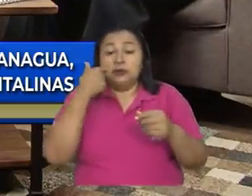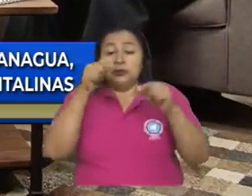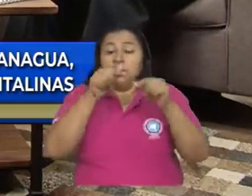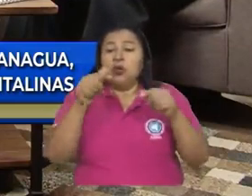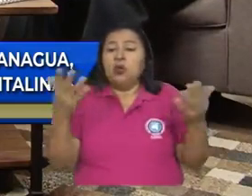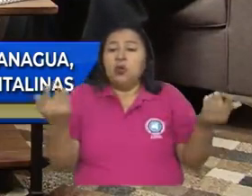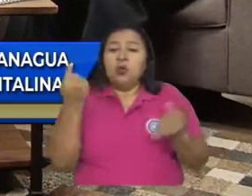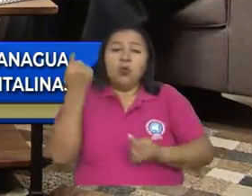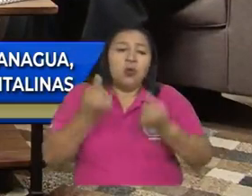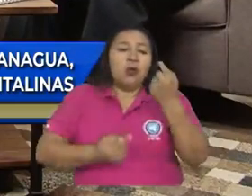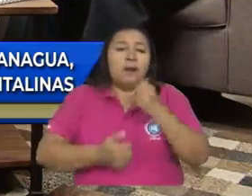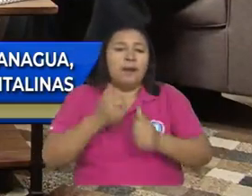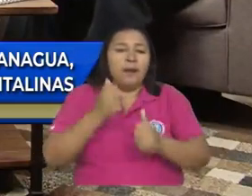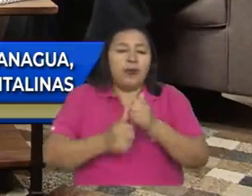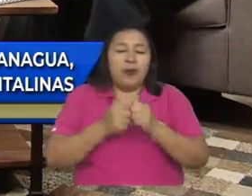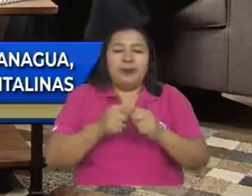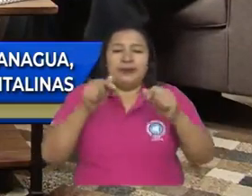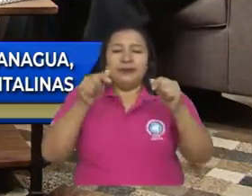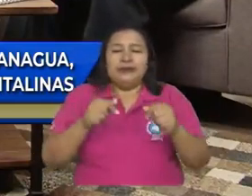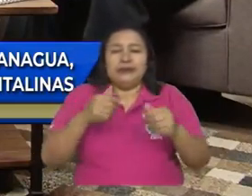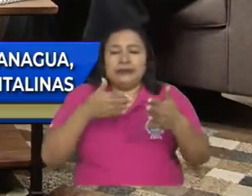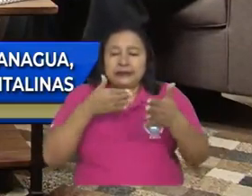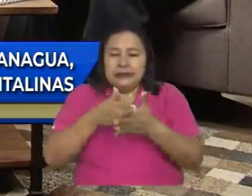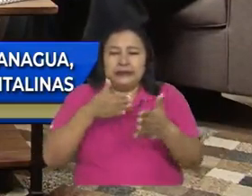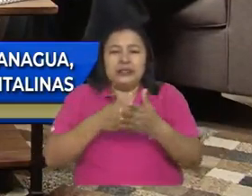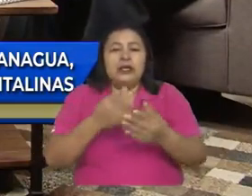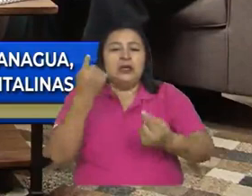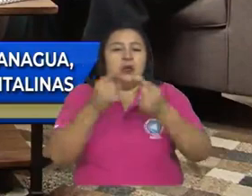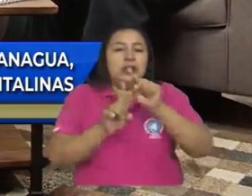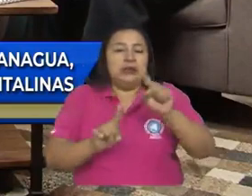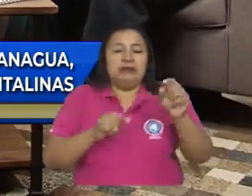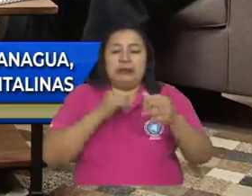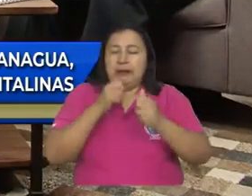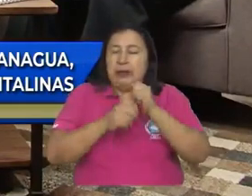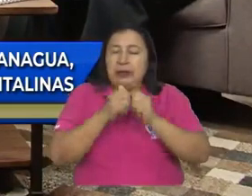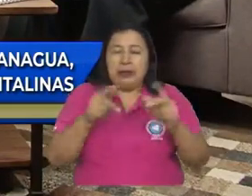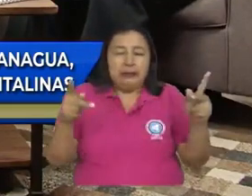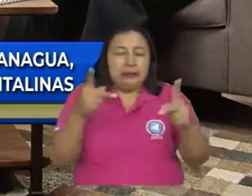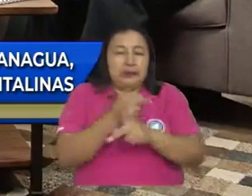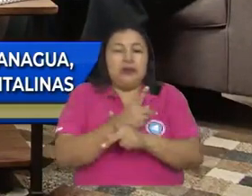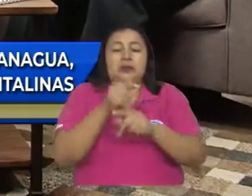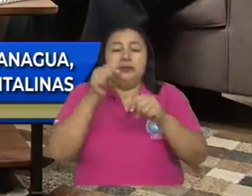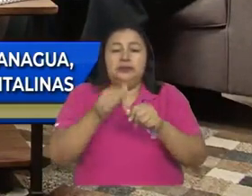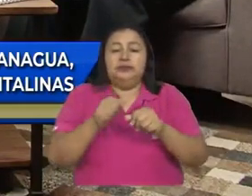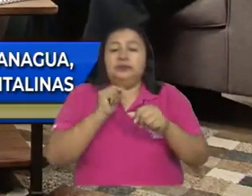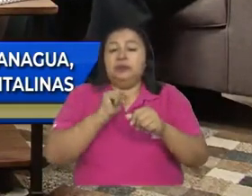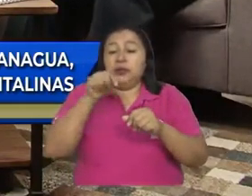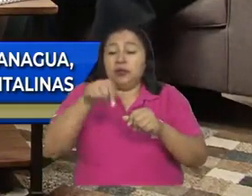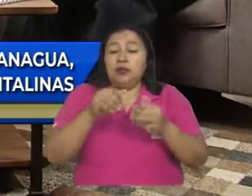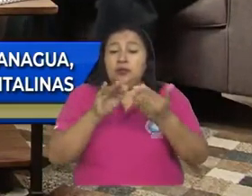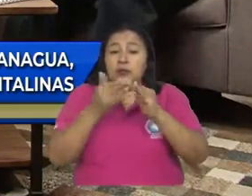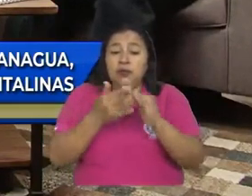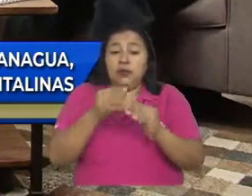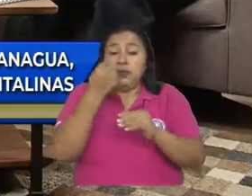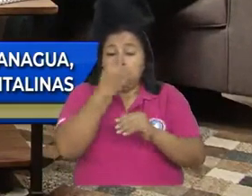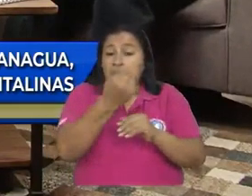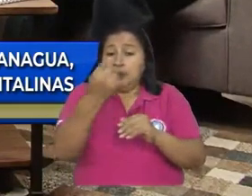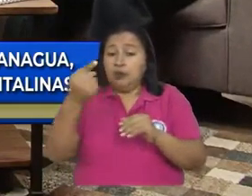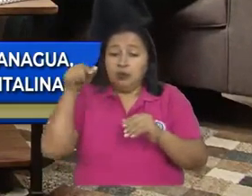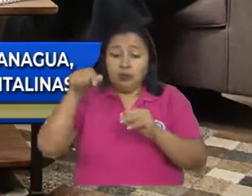de cuáles son los puntos críticos y en qué nivel están cada uno de esos puntos críticos de cada uno de los barrios. Cada una de